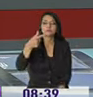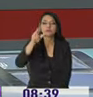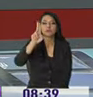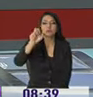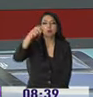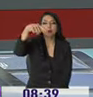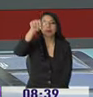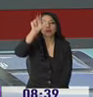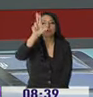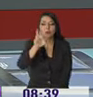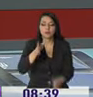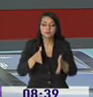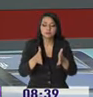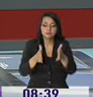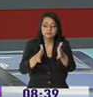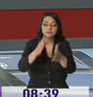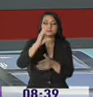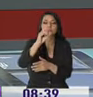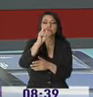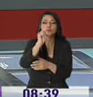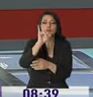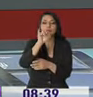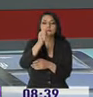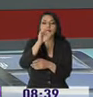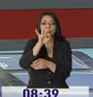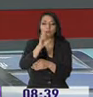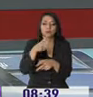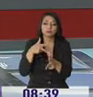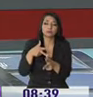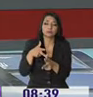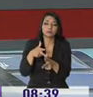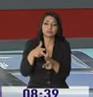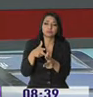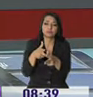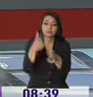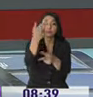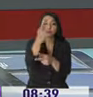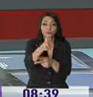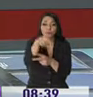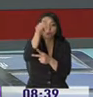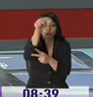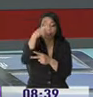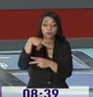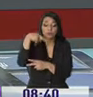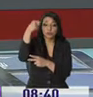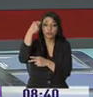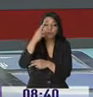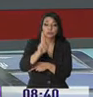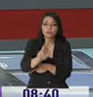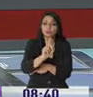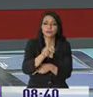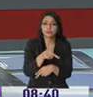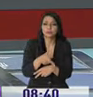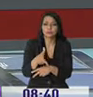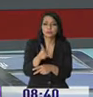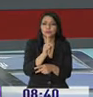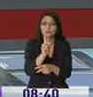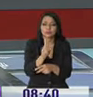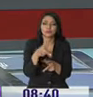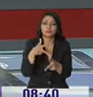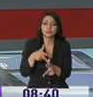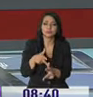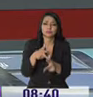los Conquistadores. El tráfico norte-sur, sur-norte está colapsado. No vaya por ahí. El tráfico va a